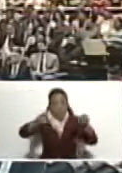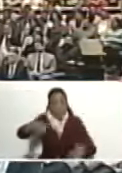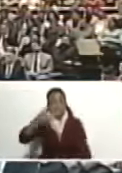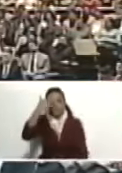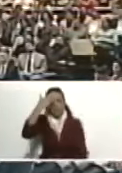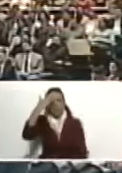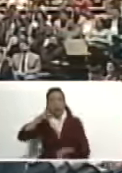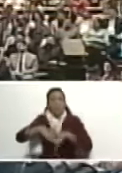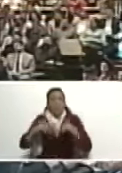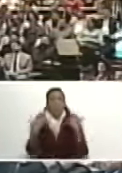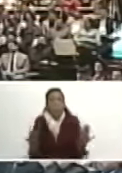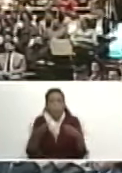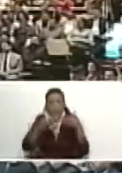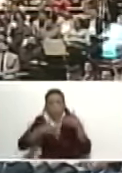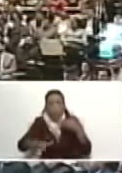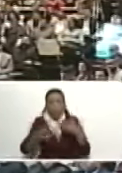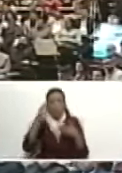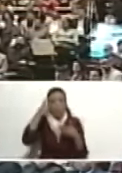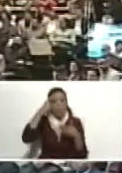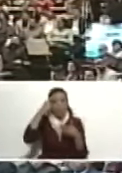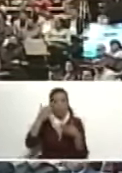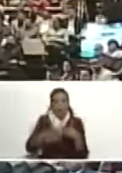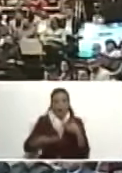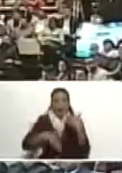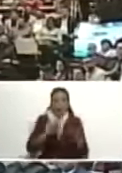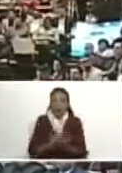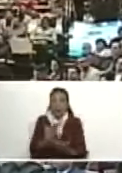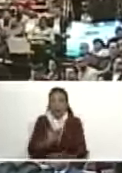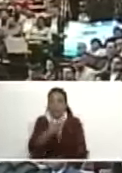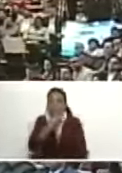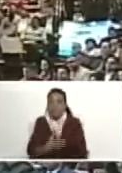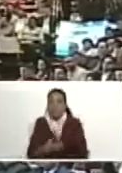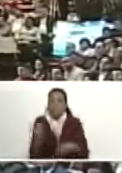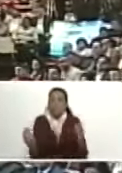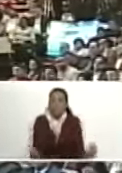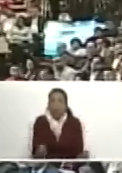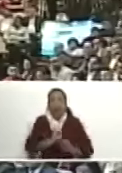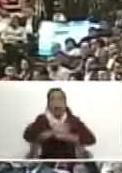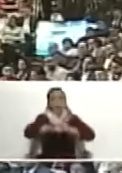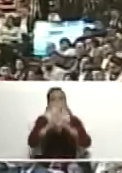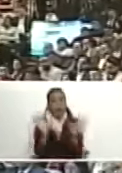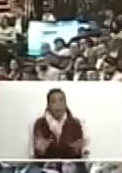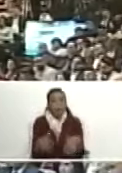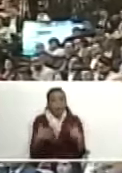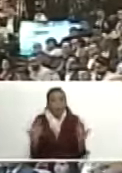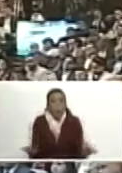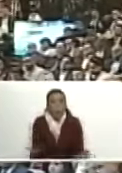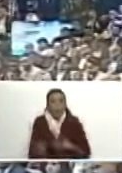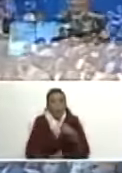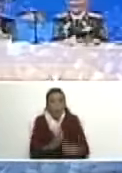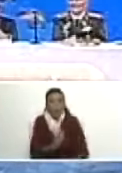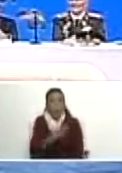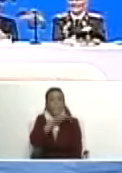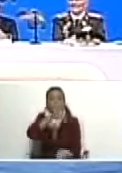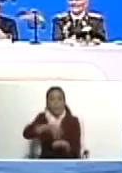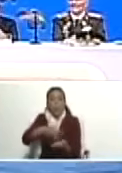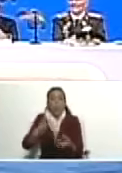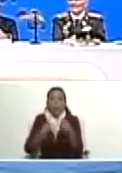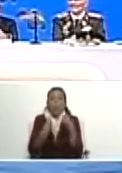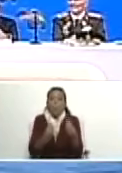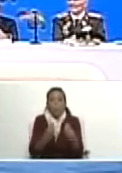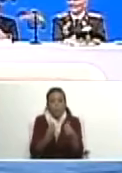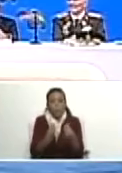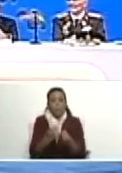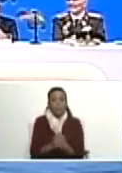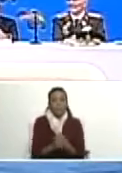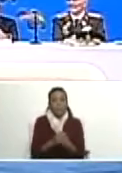Venezuela en el transcurso de los próximos días decidir muy claramente lo que va a ser su participación, lo que va